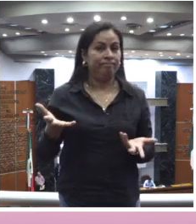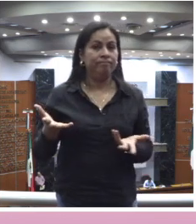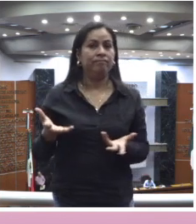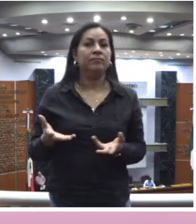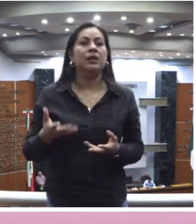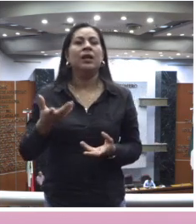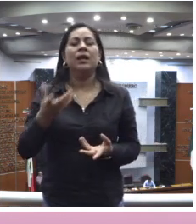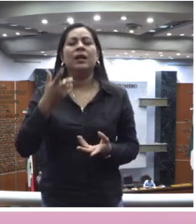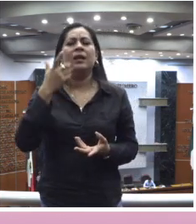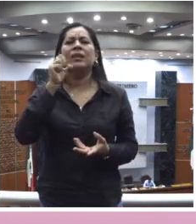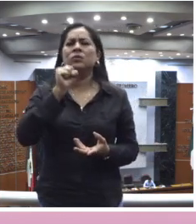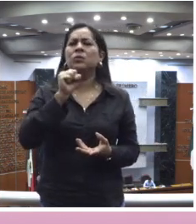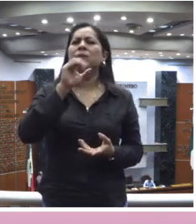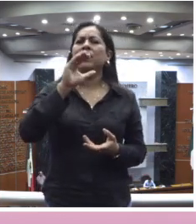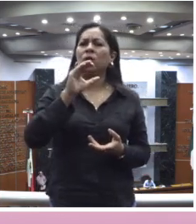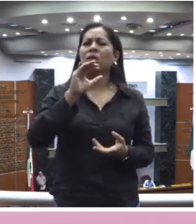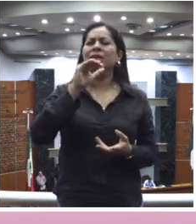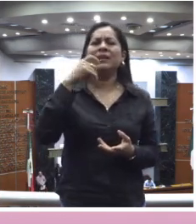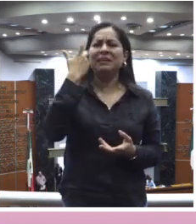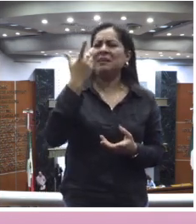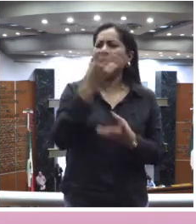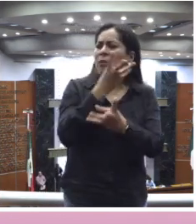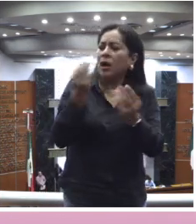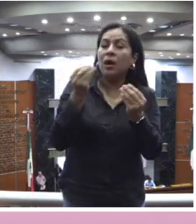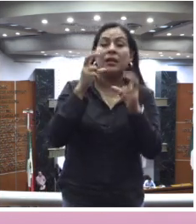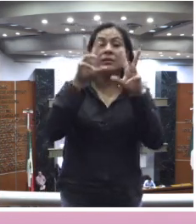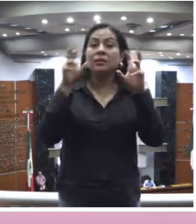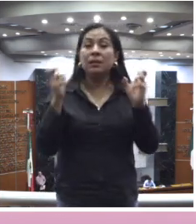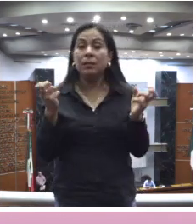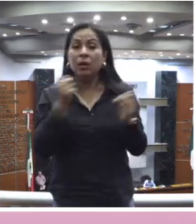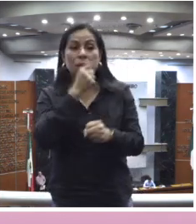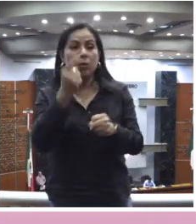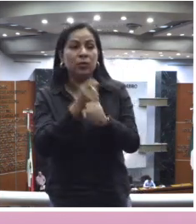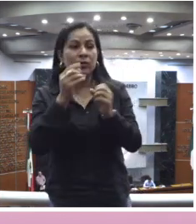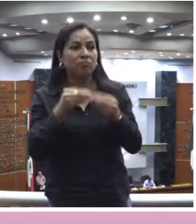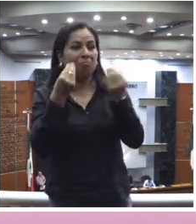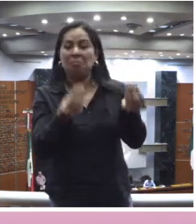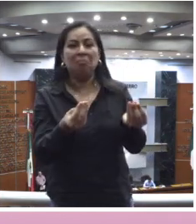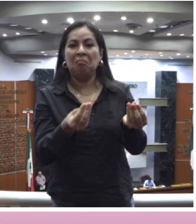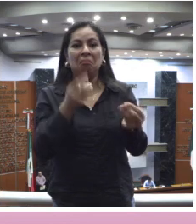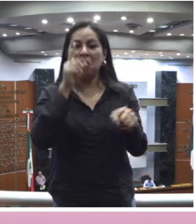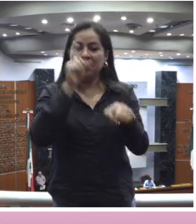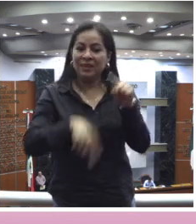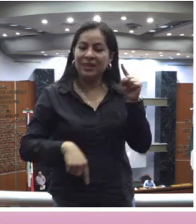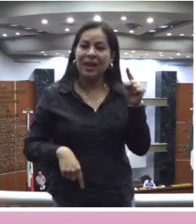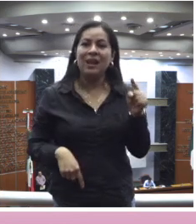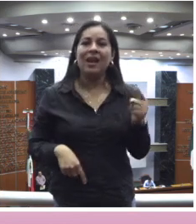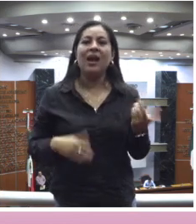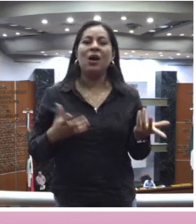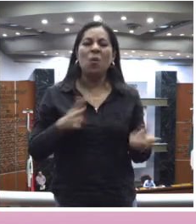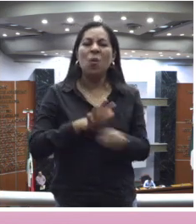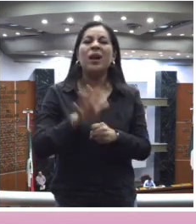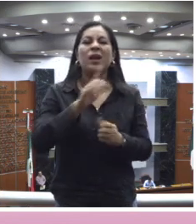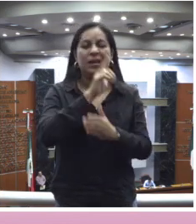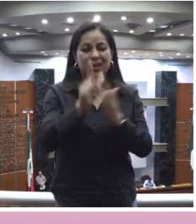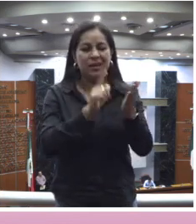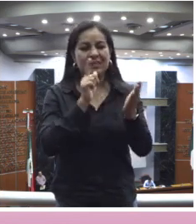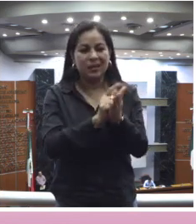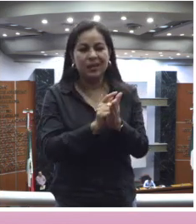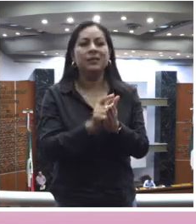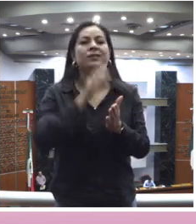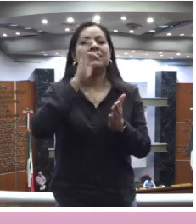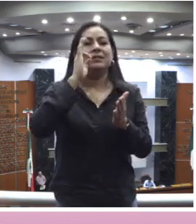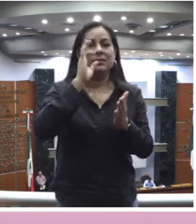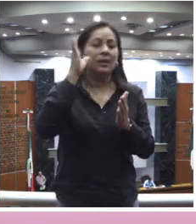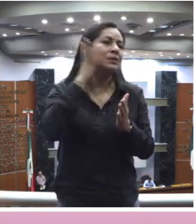La Corte pretende resolver este asunto sin dar oportunidad a que las legislaturas que